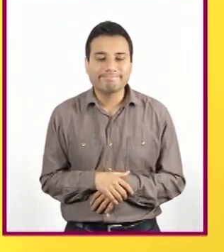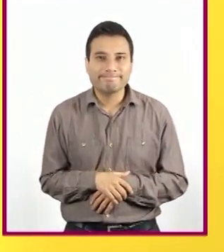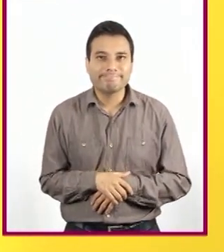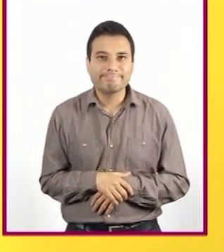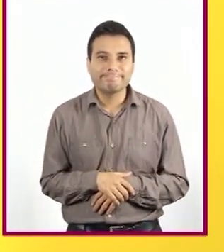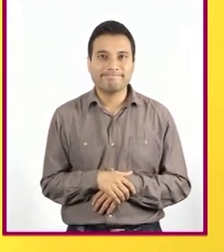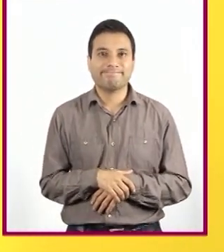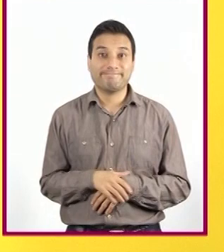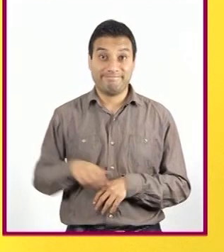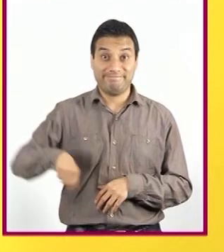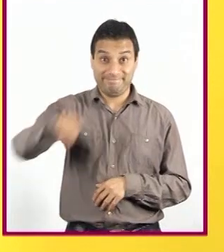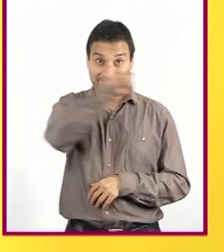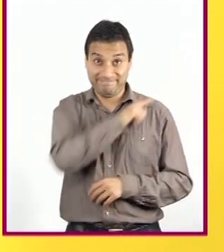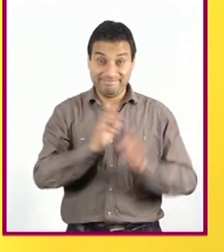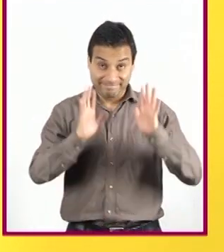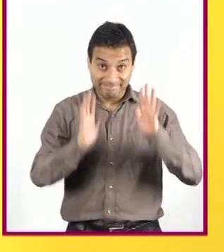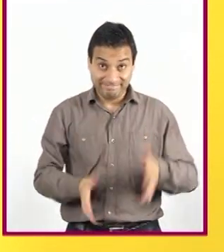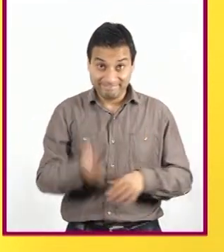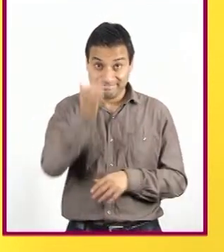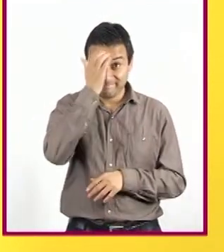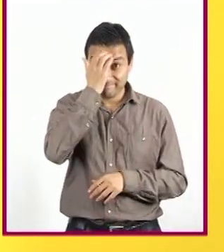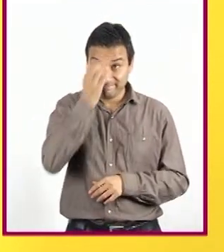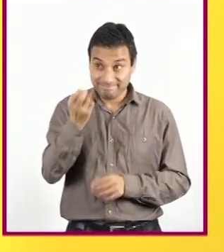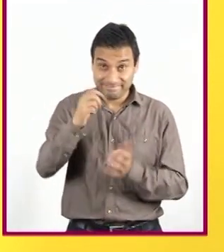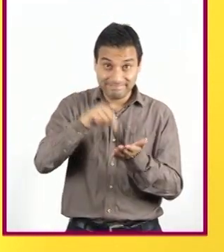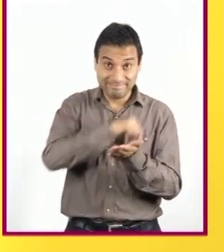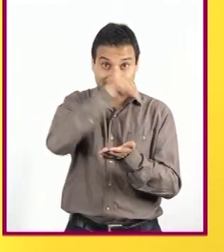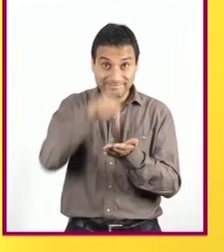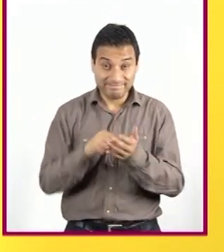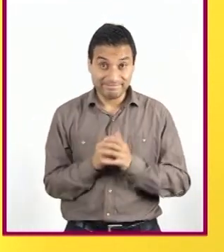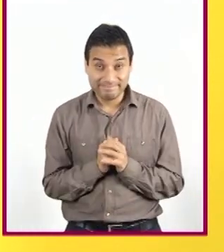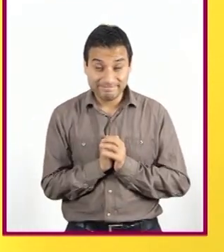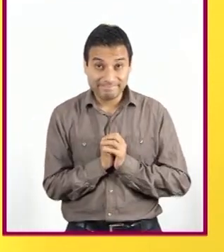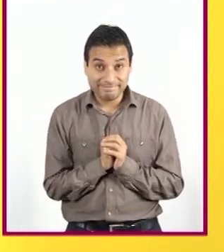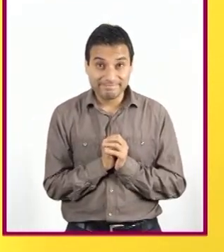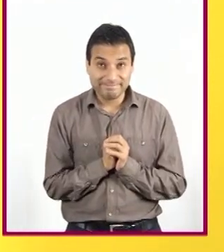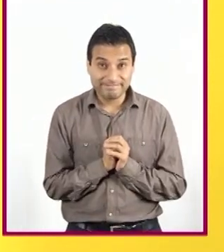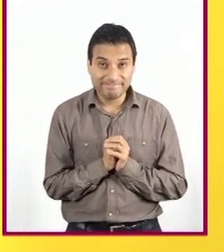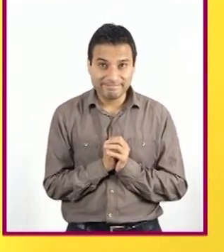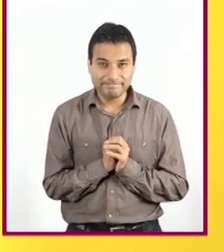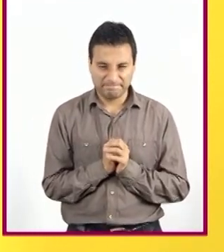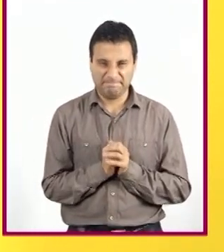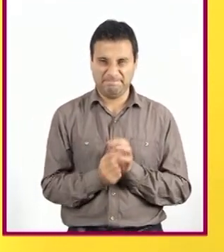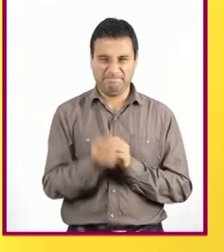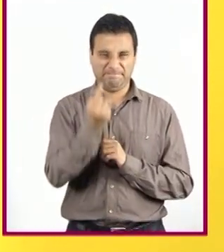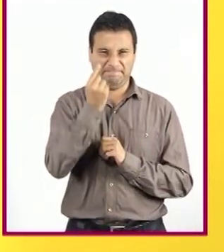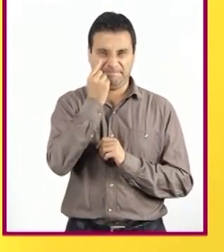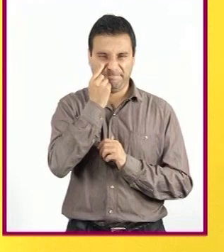ustedes ya conoce esta zona arqueológica del Tajín? Vamos a rescatar